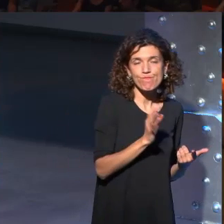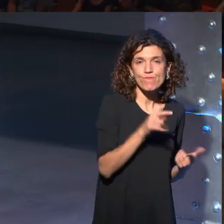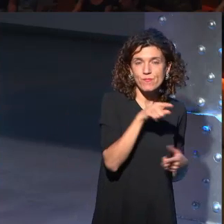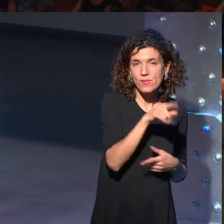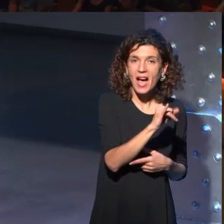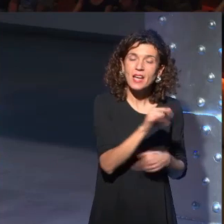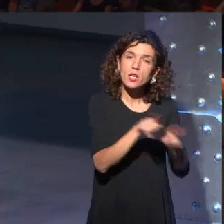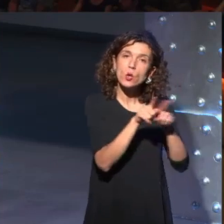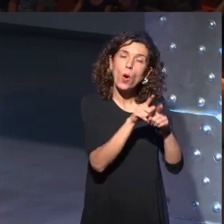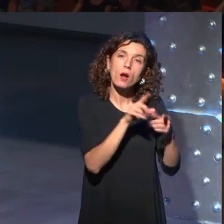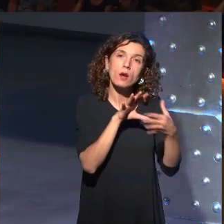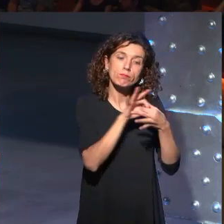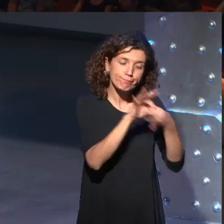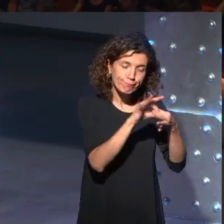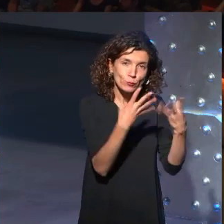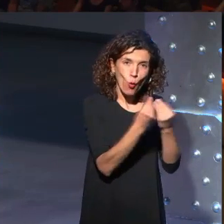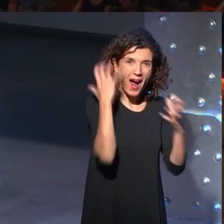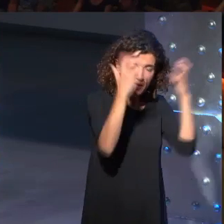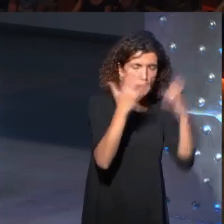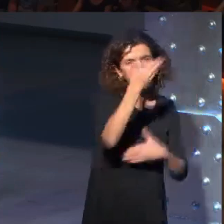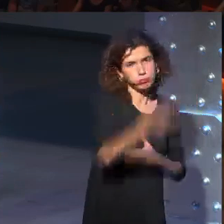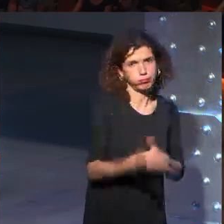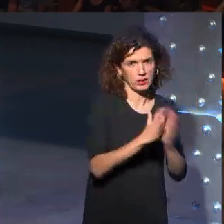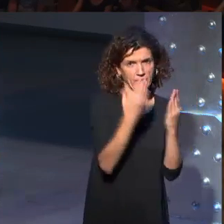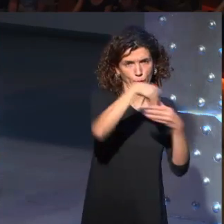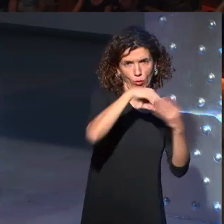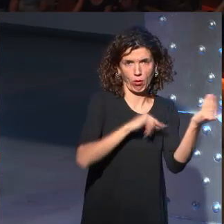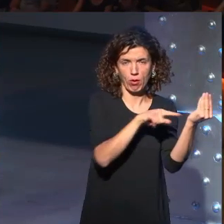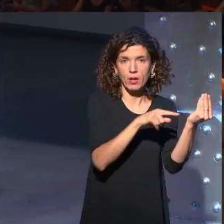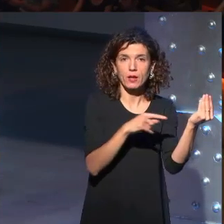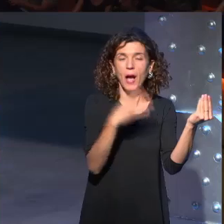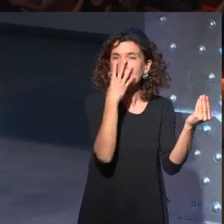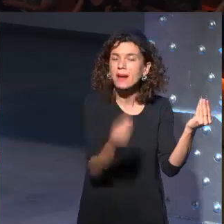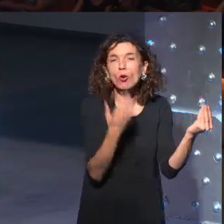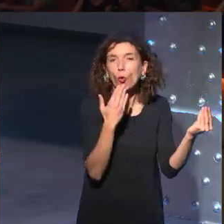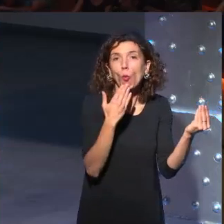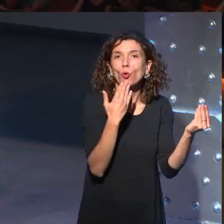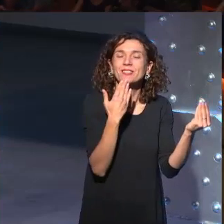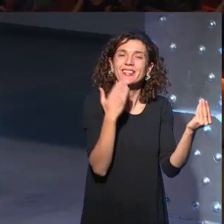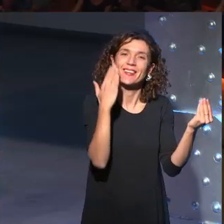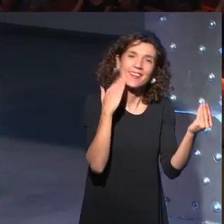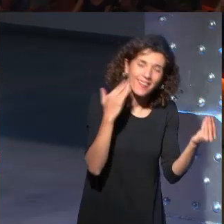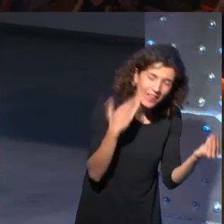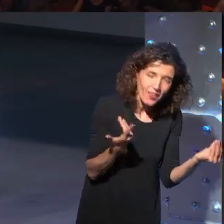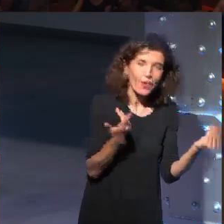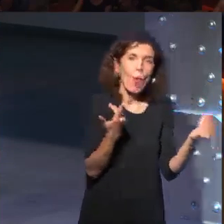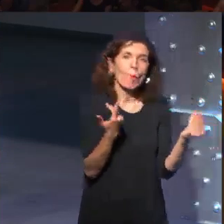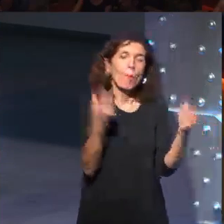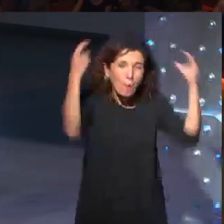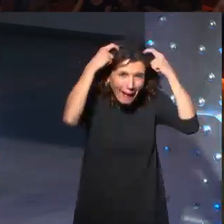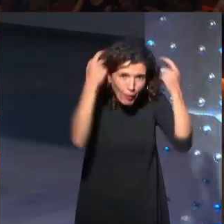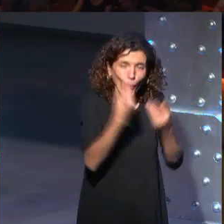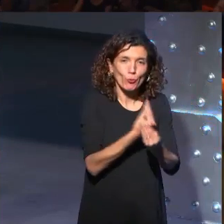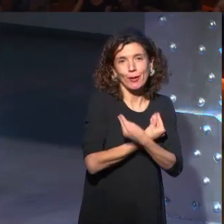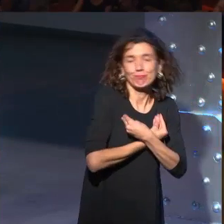Sí hay una relación con los animales muy importante, desde el perro, que es como un consolador de peluche que está